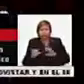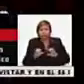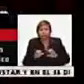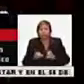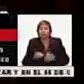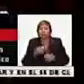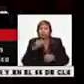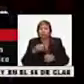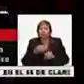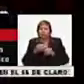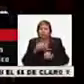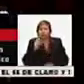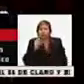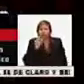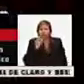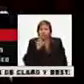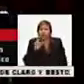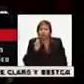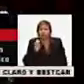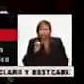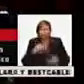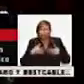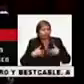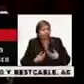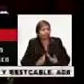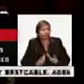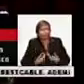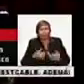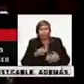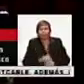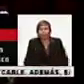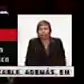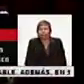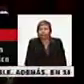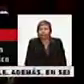Torre se empeñó sin descanso.